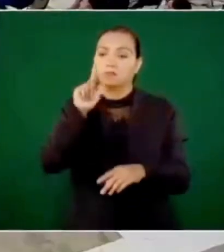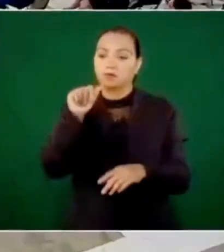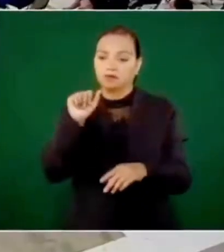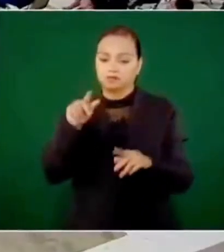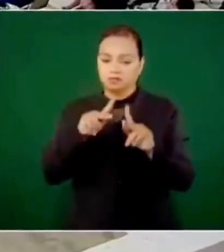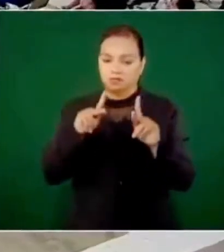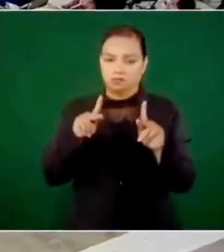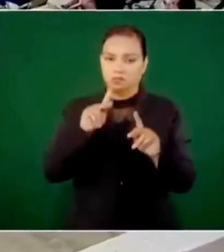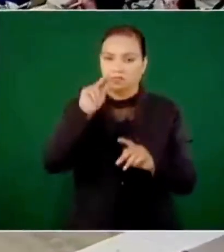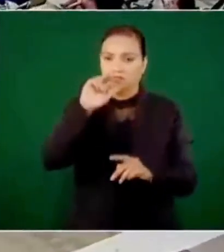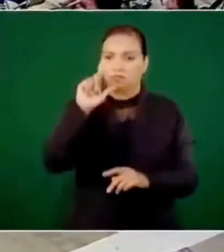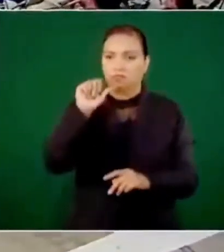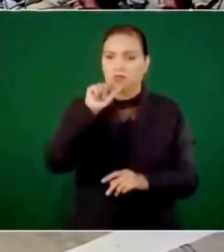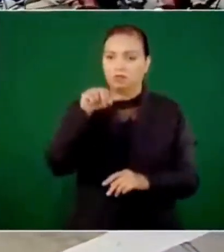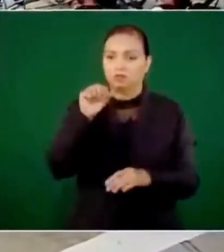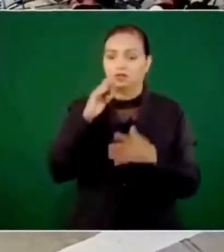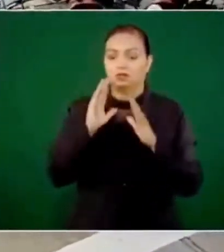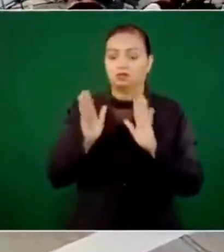pues ya